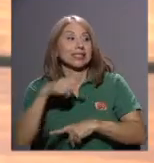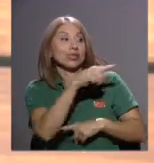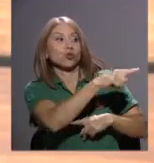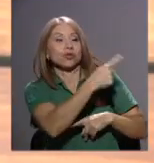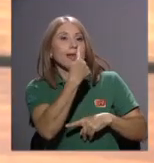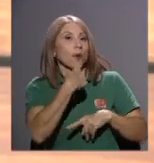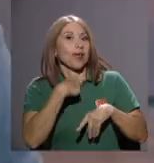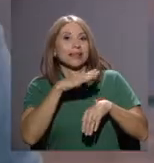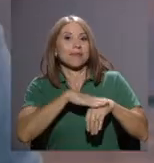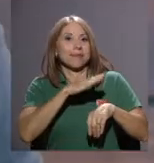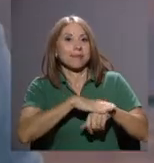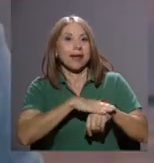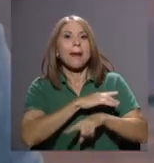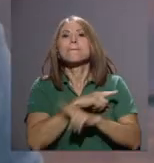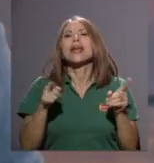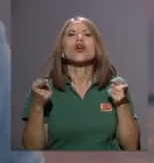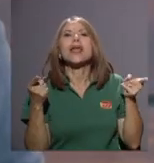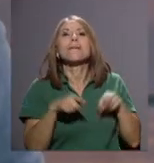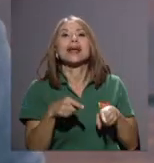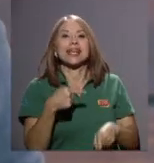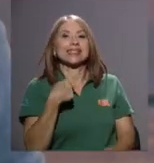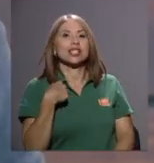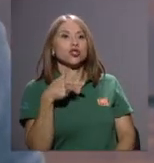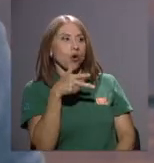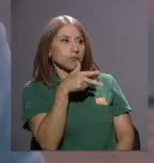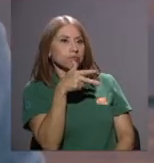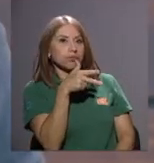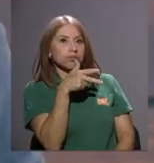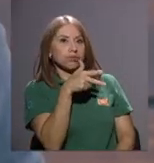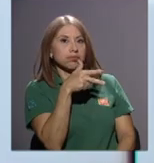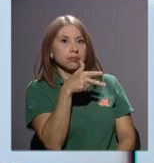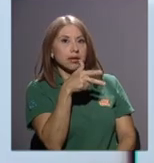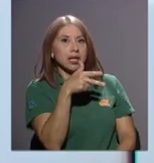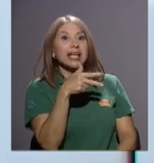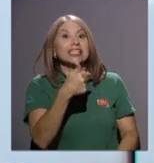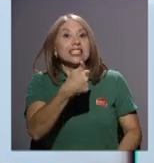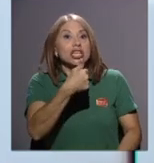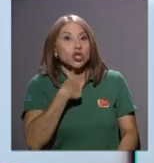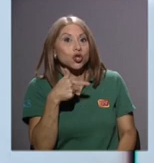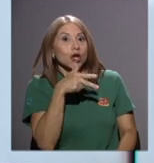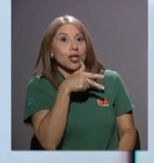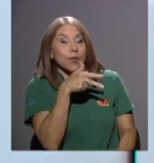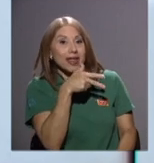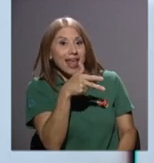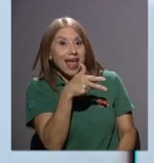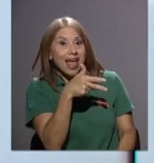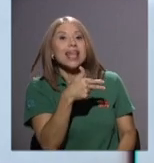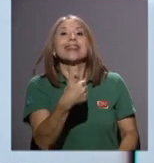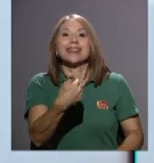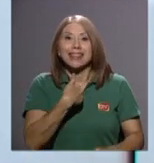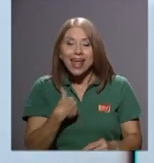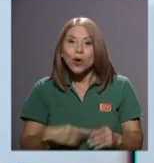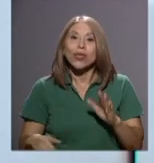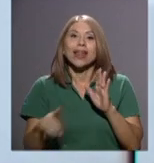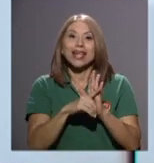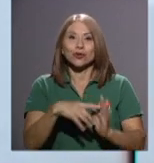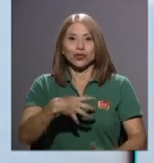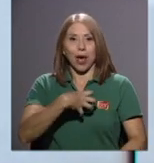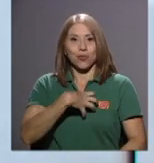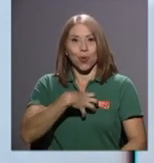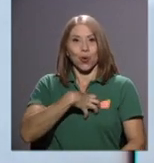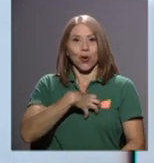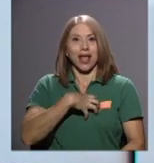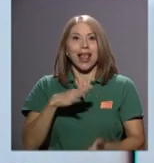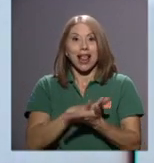video? Ajá. Uh-huh. Si yo soy yo el que le tomo el video, yo tengo los derechos de autor, el documento es mío, yo lo difundo,